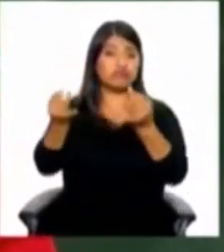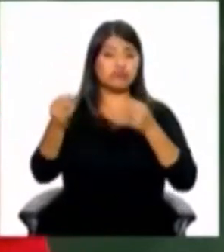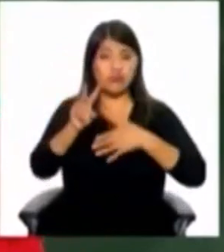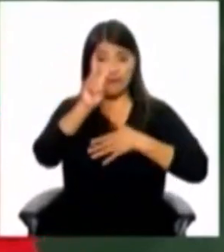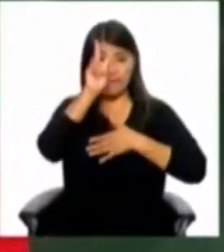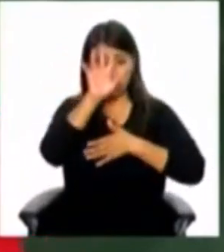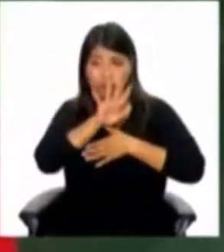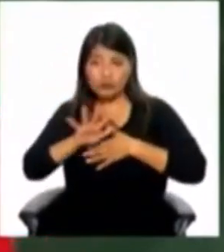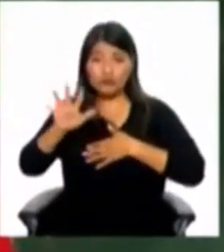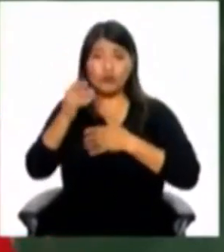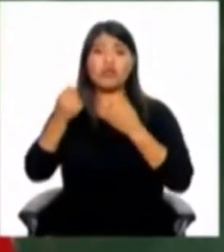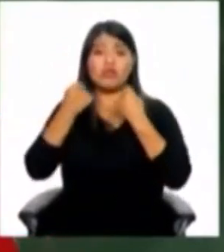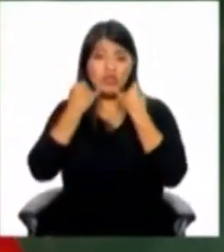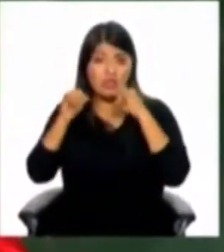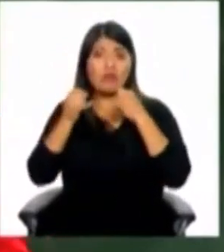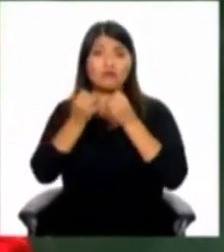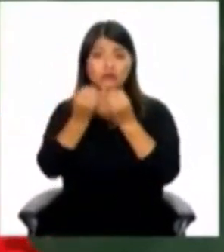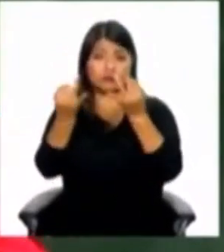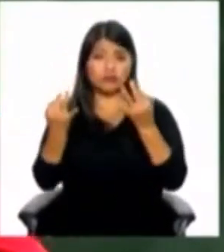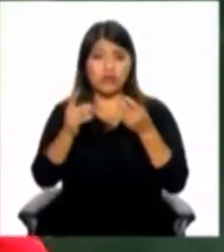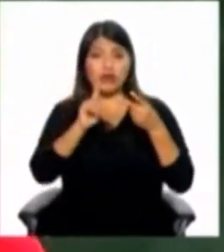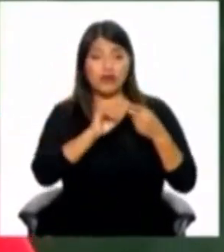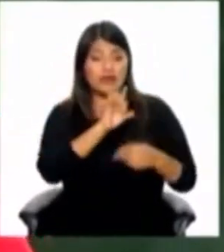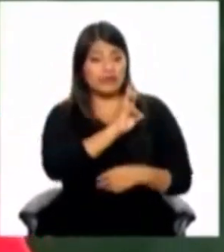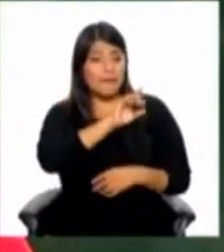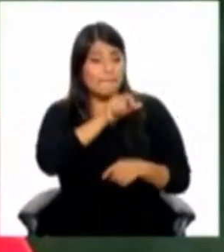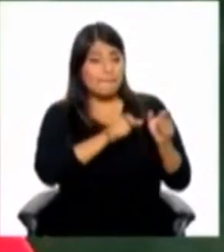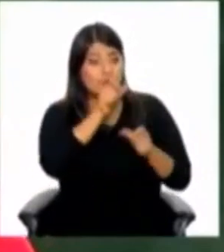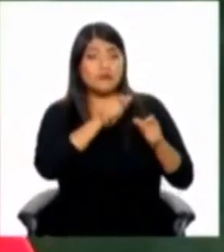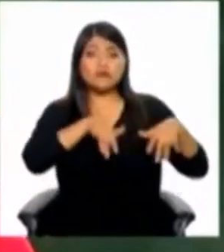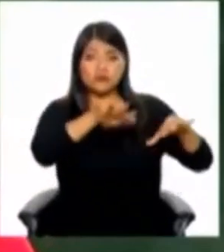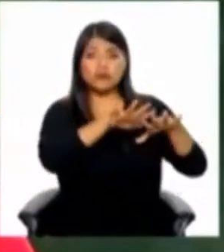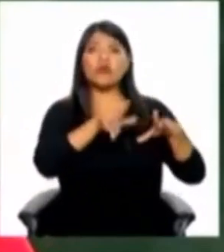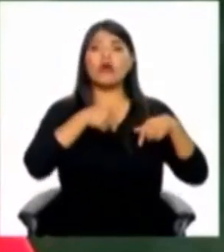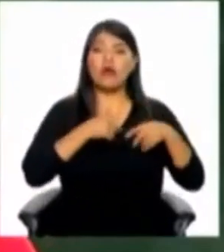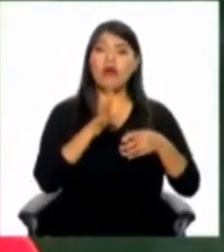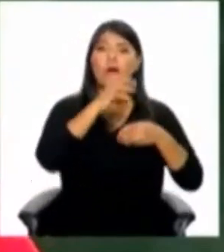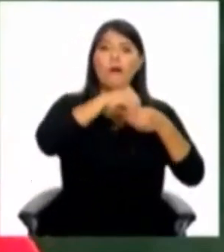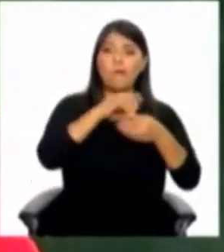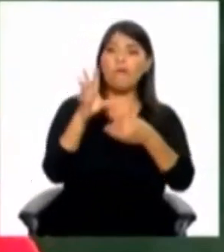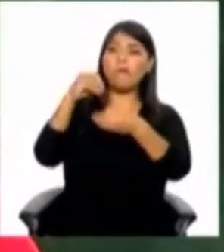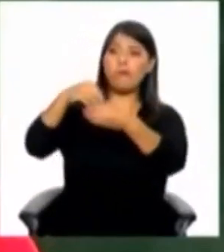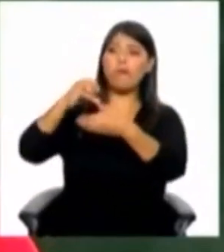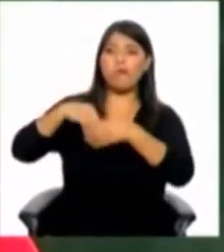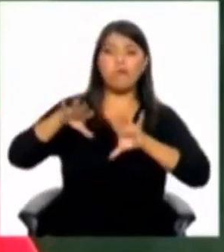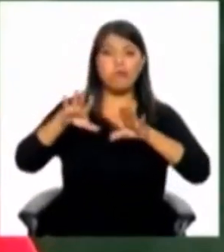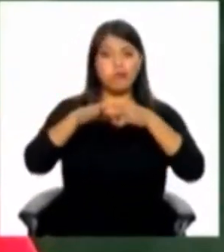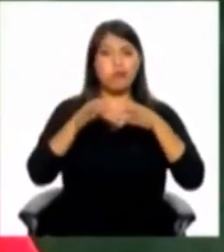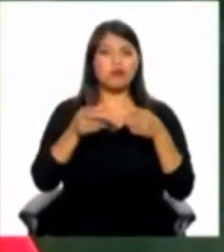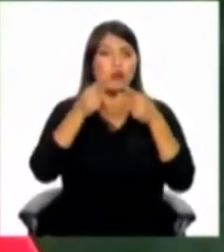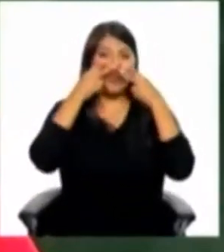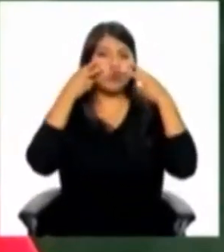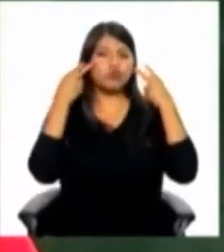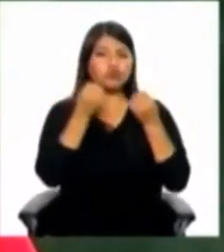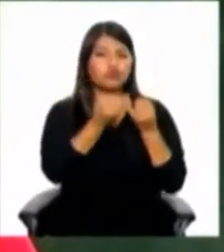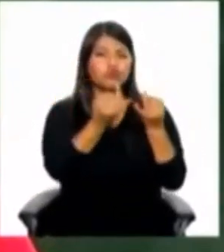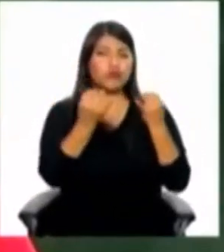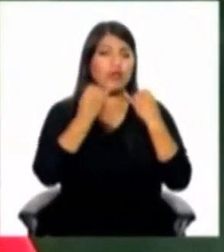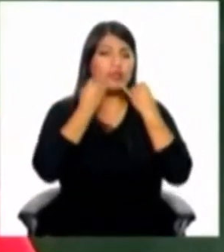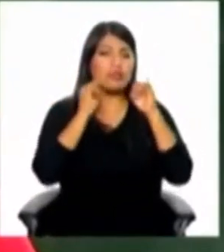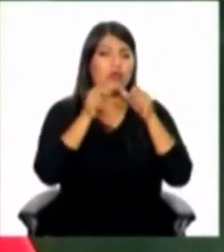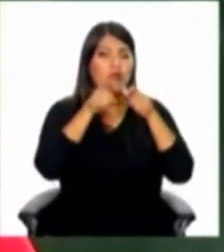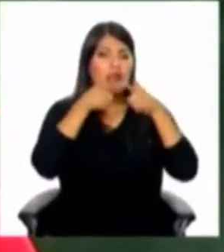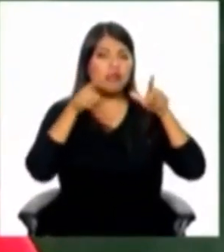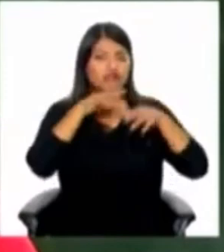de ciudadanas y ciudadanos se identifican como integrantes de uno de los pueblos indígenas o originarios del